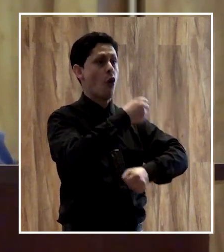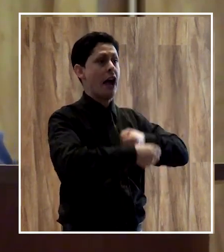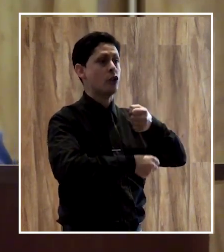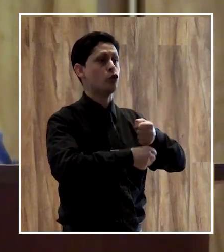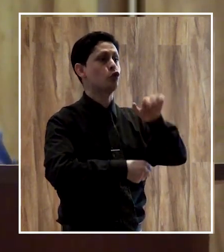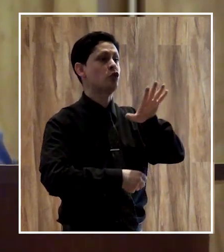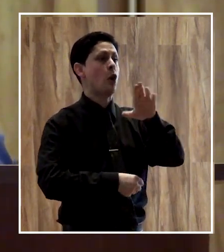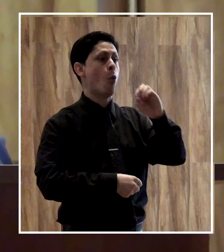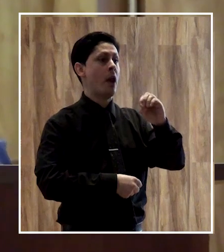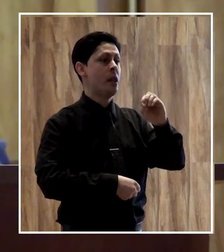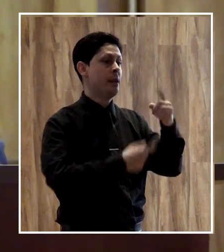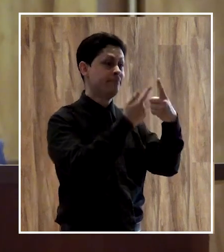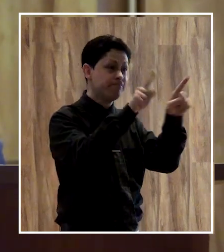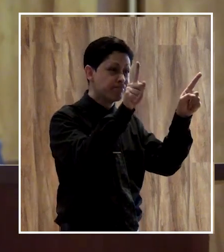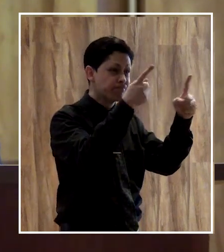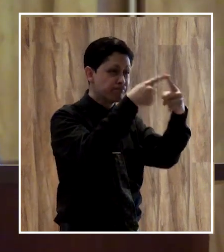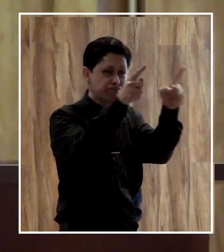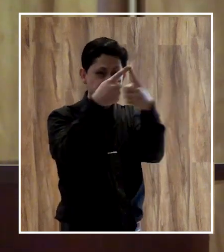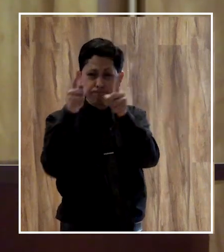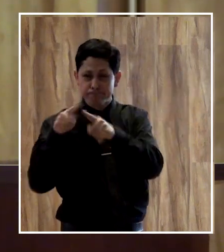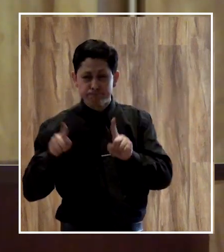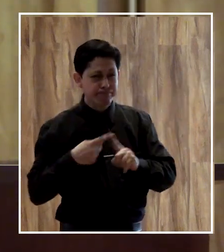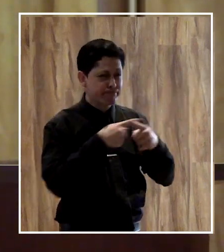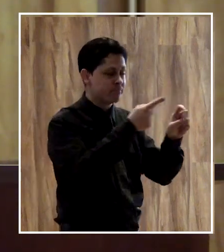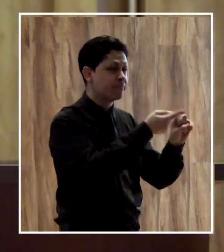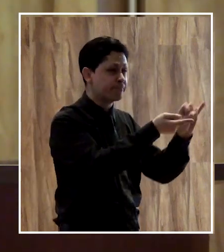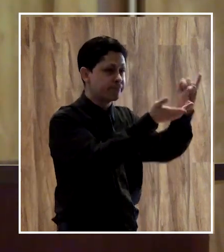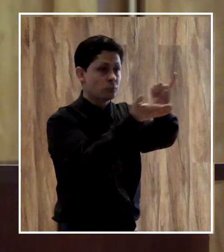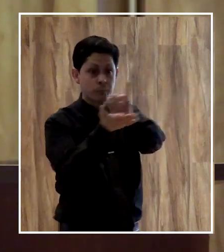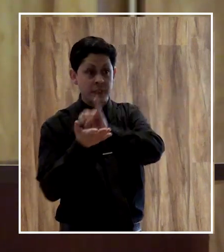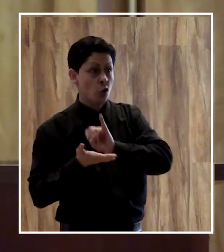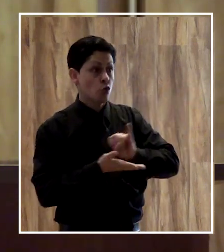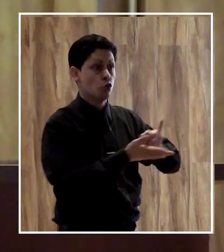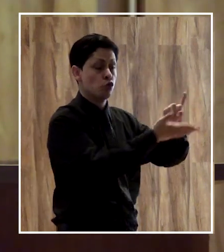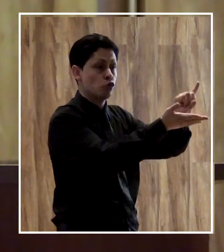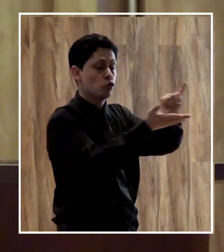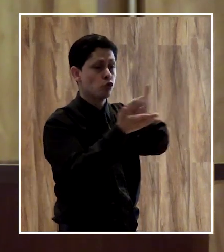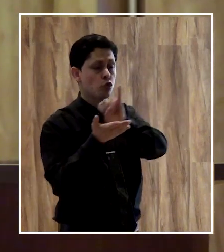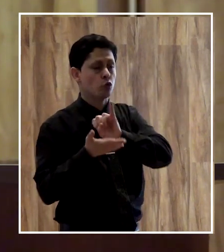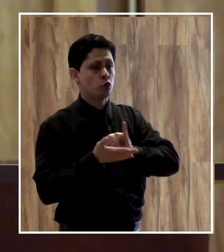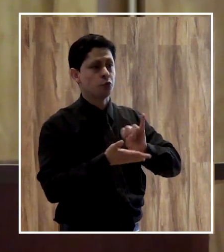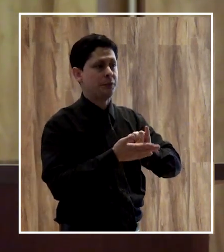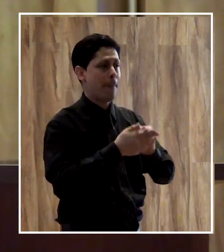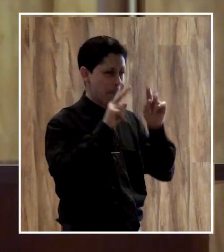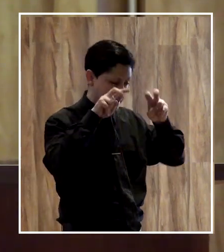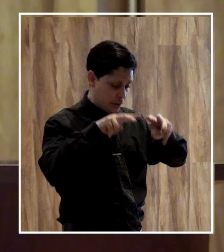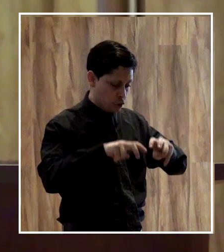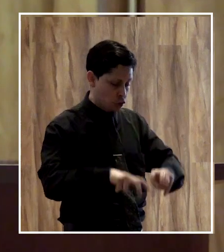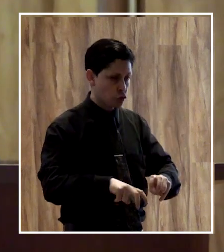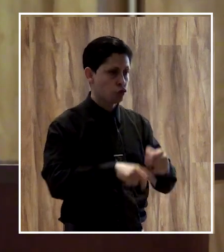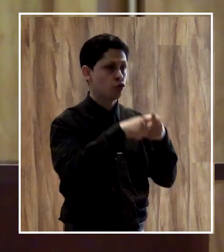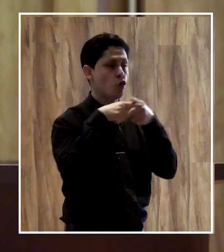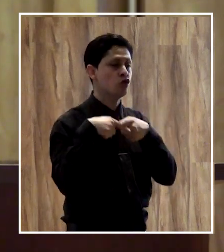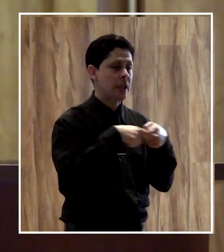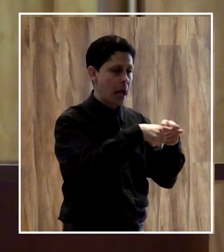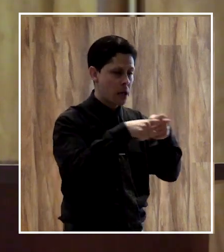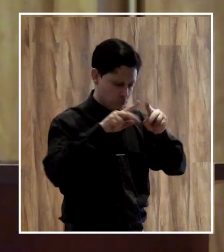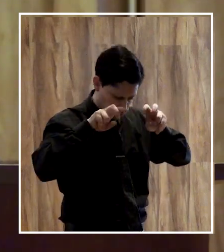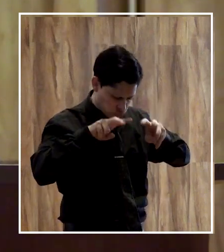años 50 diversos institutos de investigación educativa, pero de